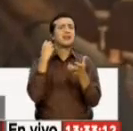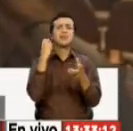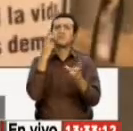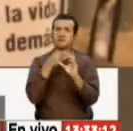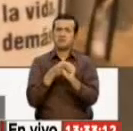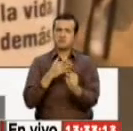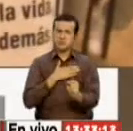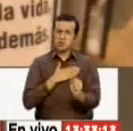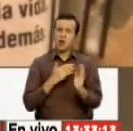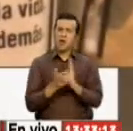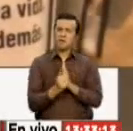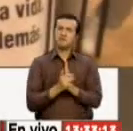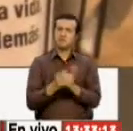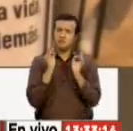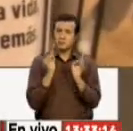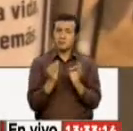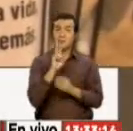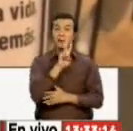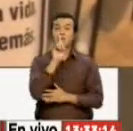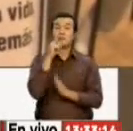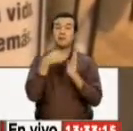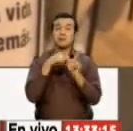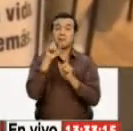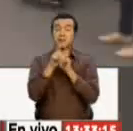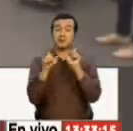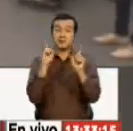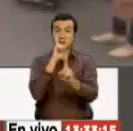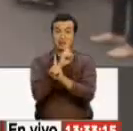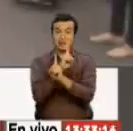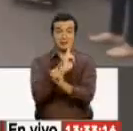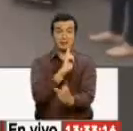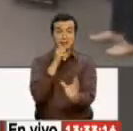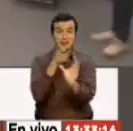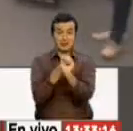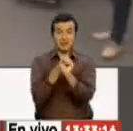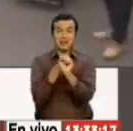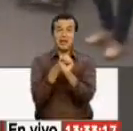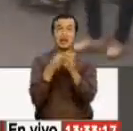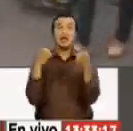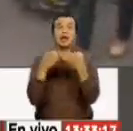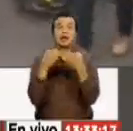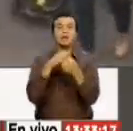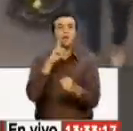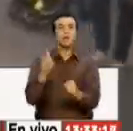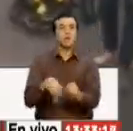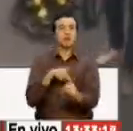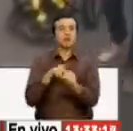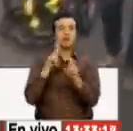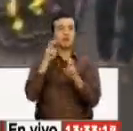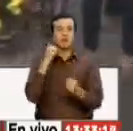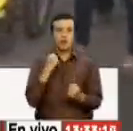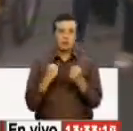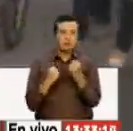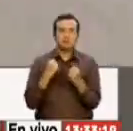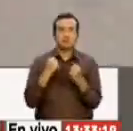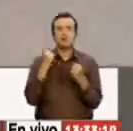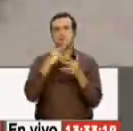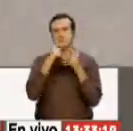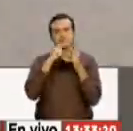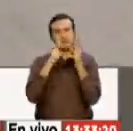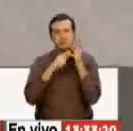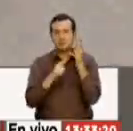de hacerlo. Más de 21.000 deportistas con discapacidad forman parte de la selección nacional en atletismo, gimnasia